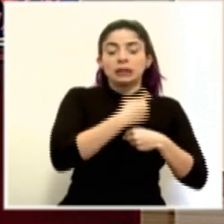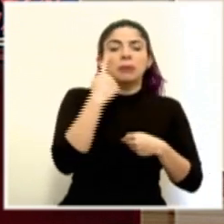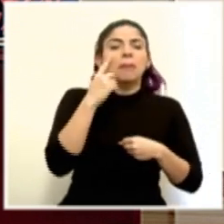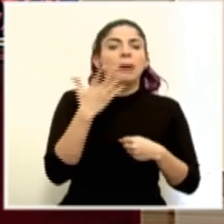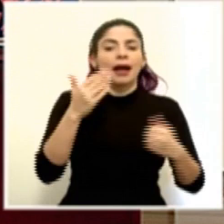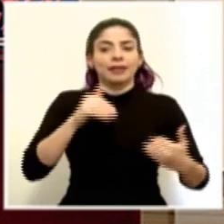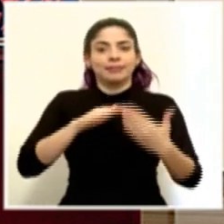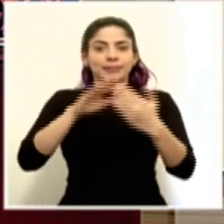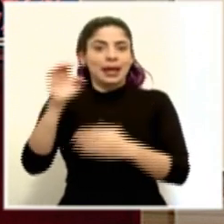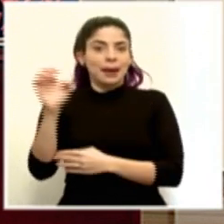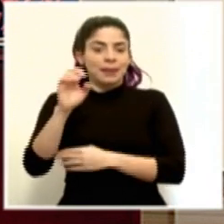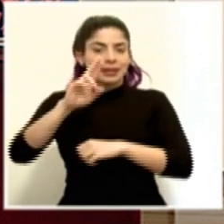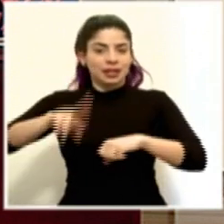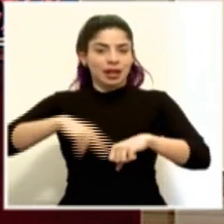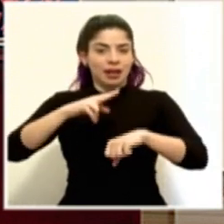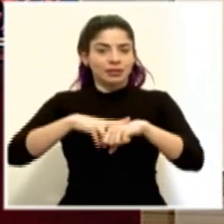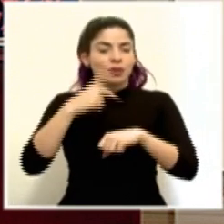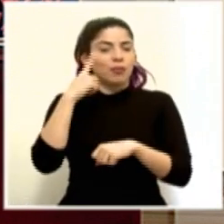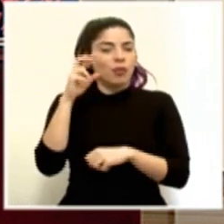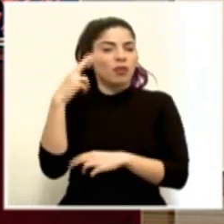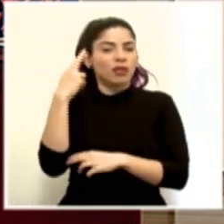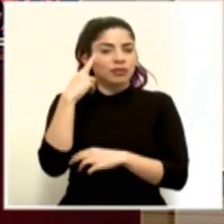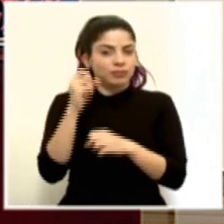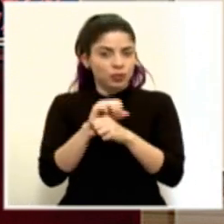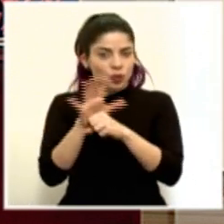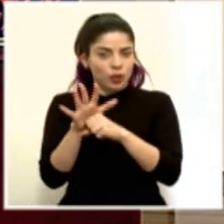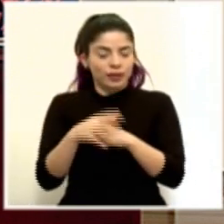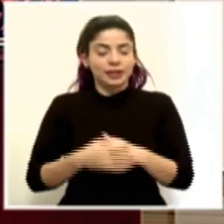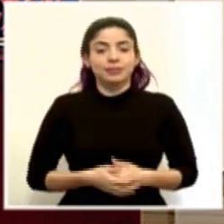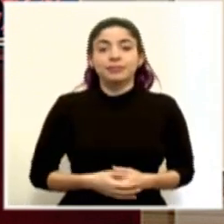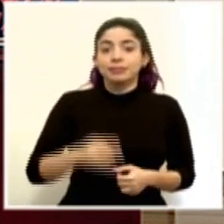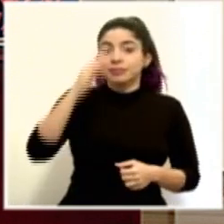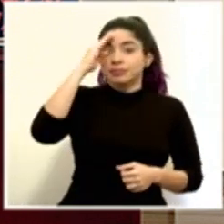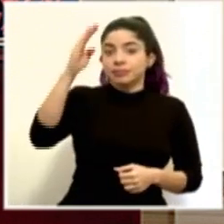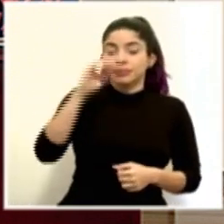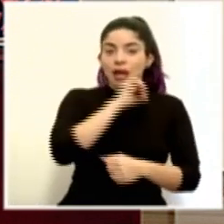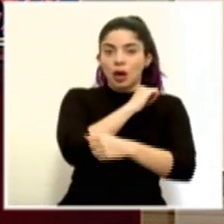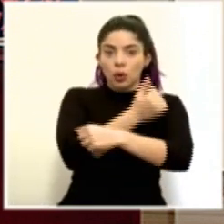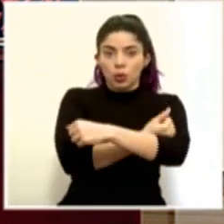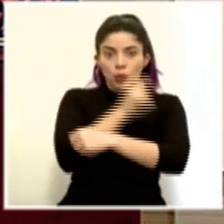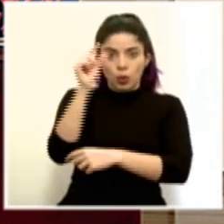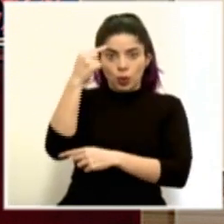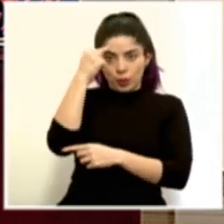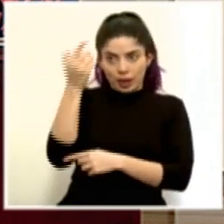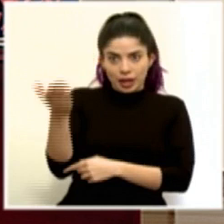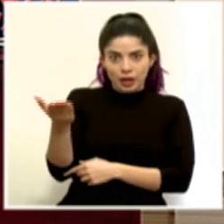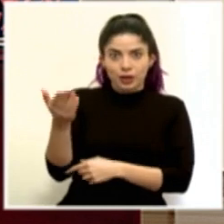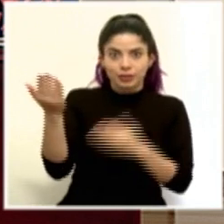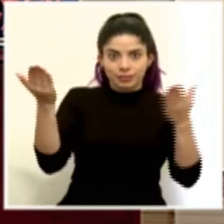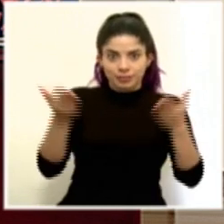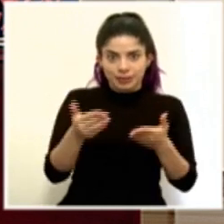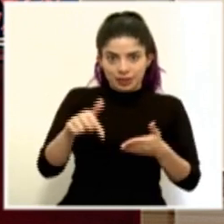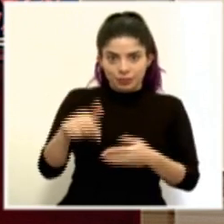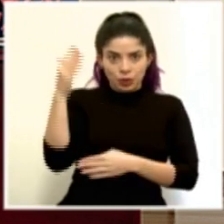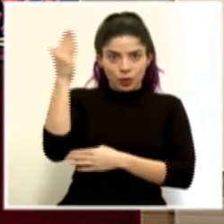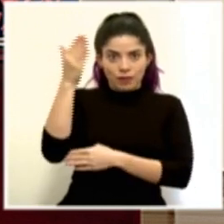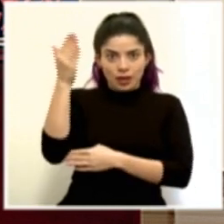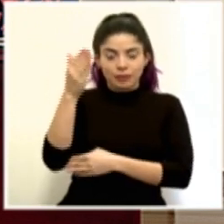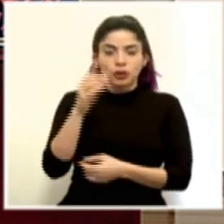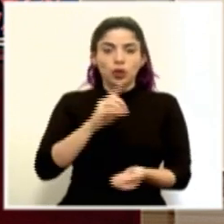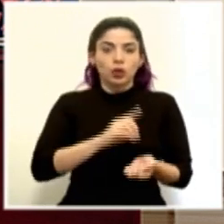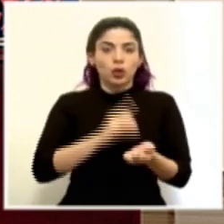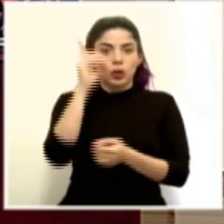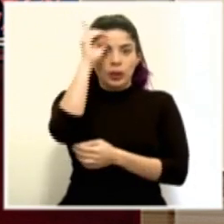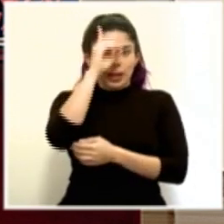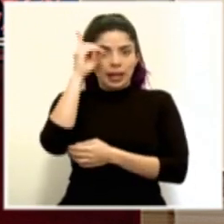para enfrentar la emergencia nacional a raíz del COVID-19. Saludamos a las autoridades de gobierno que presiden esta conferencia, doctor